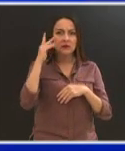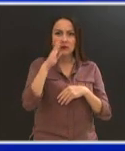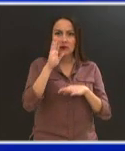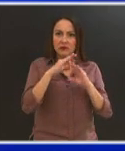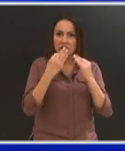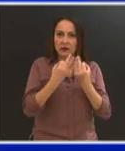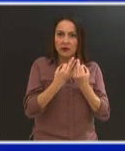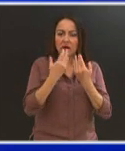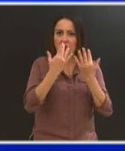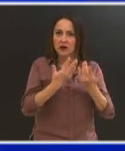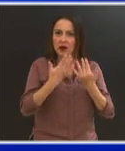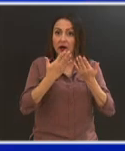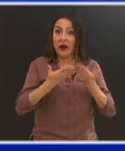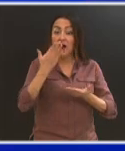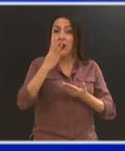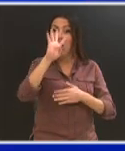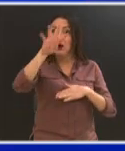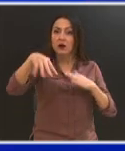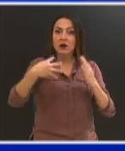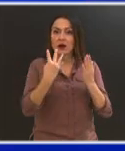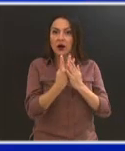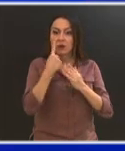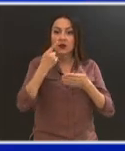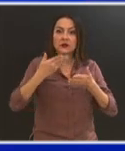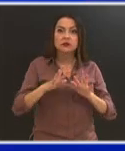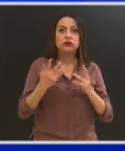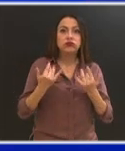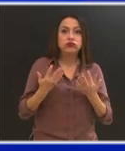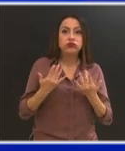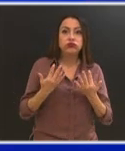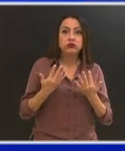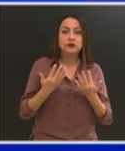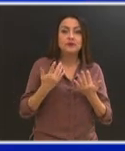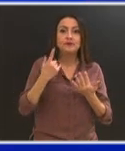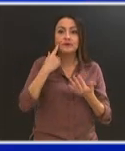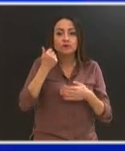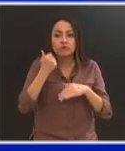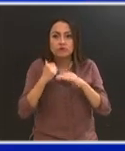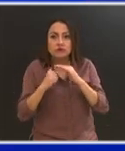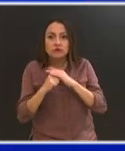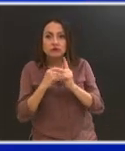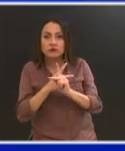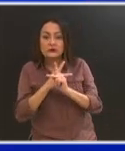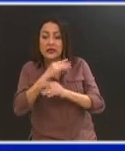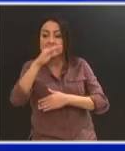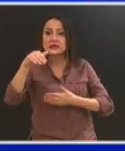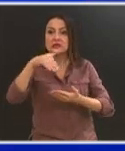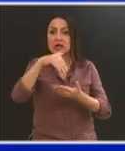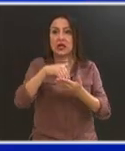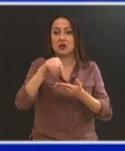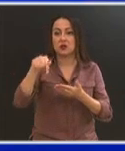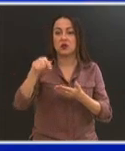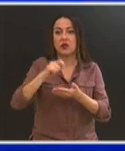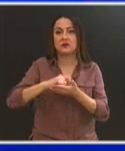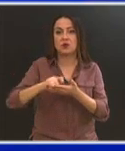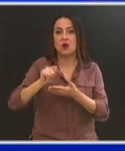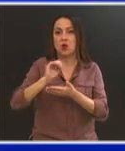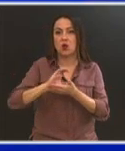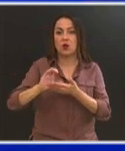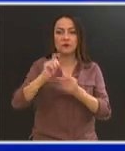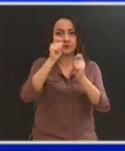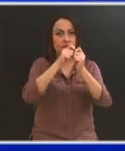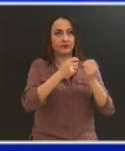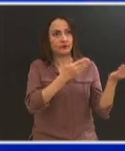familia, esperaron por casi 4 horas por sus hijos, quienes quedaron resguardados en el centro educativo. Cristian Fallas con los